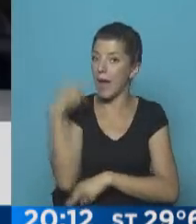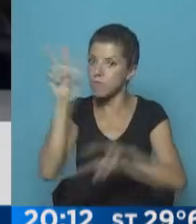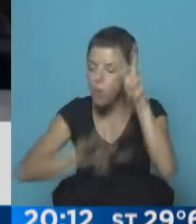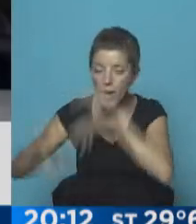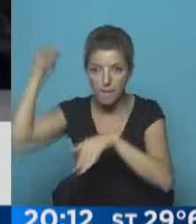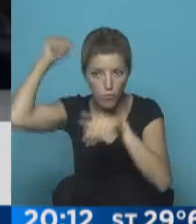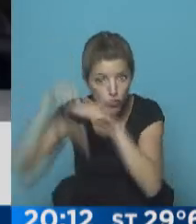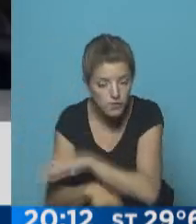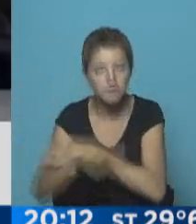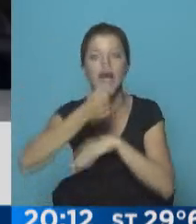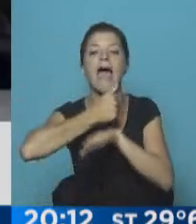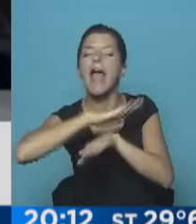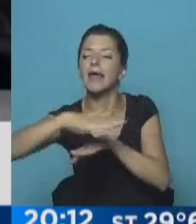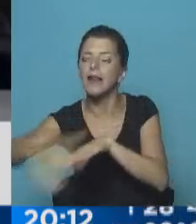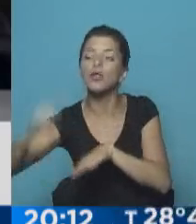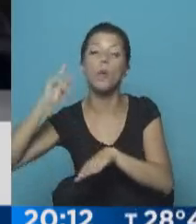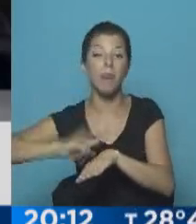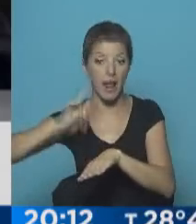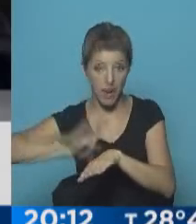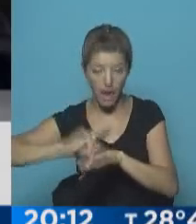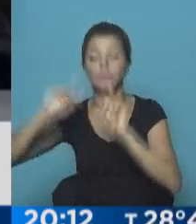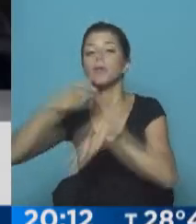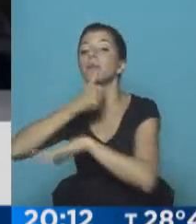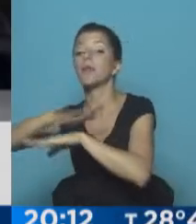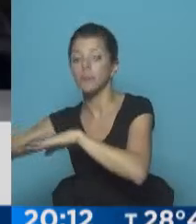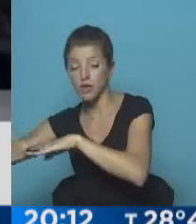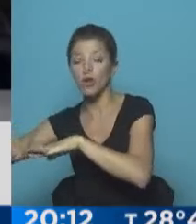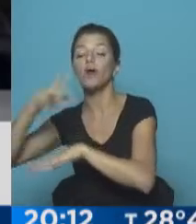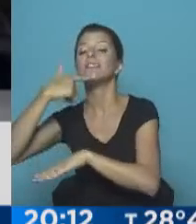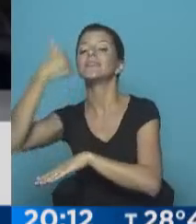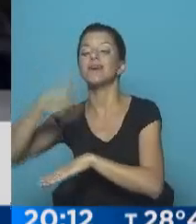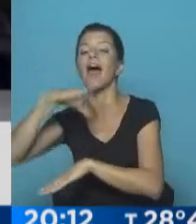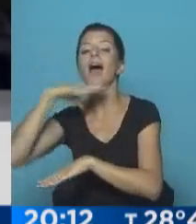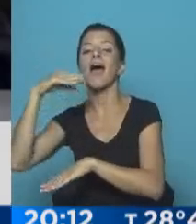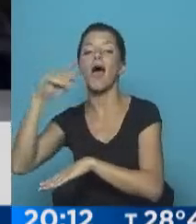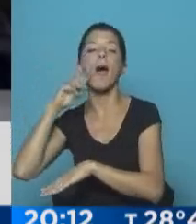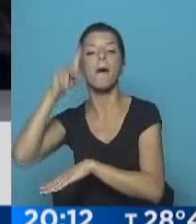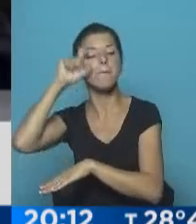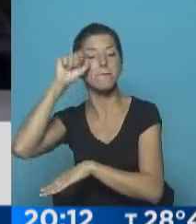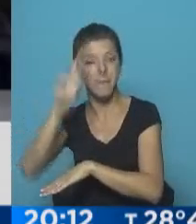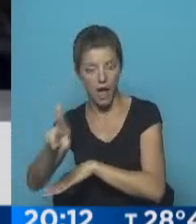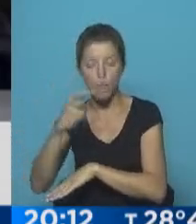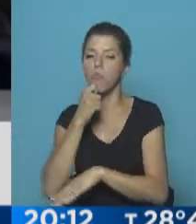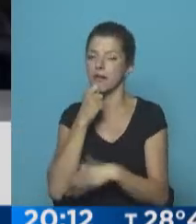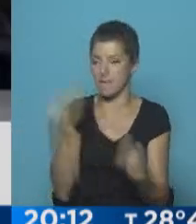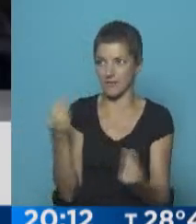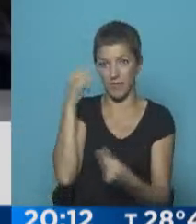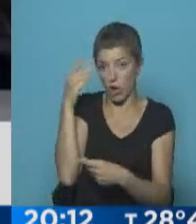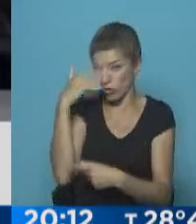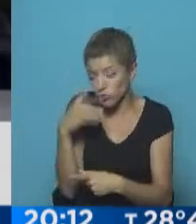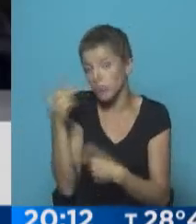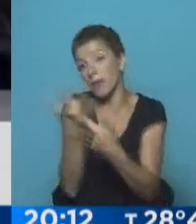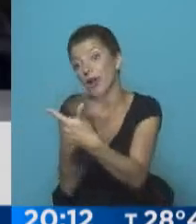por agua sobre el río Paraná, sobre el río San Javier, porque se suponía que en un último intento para quemar las